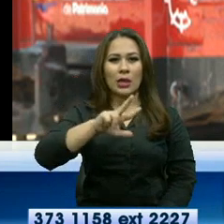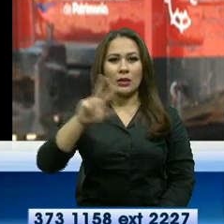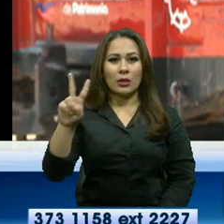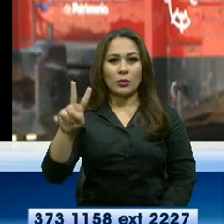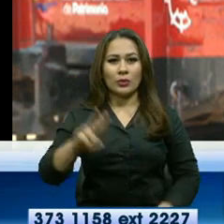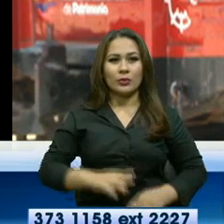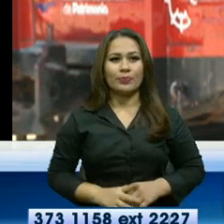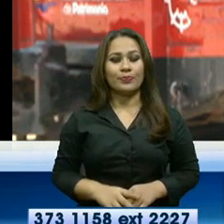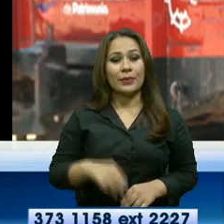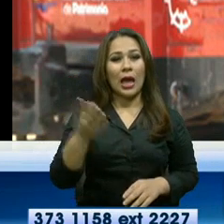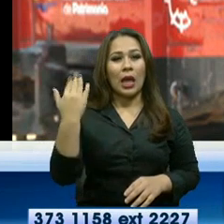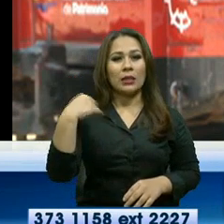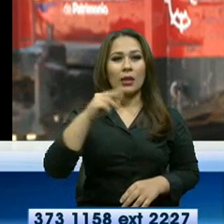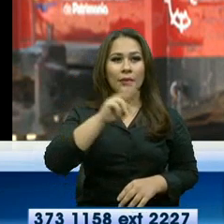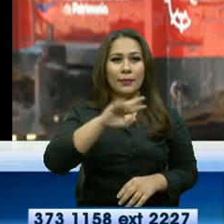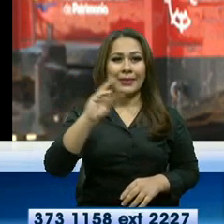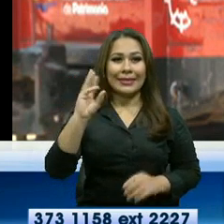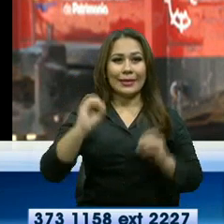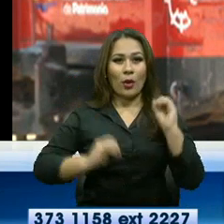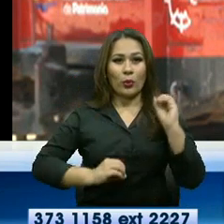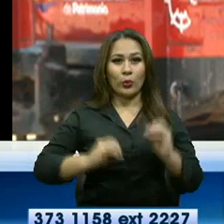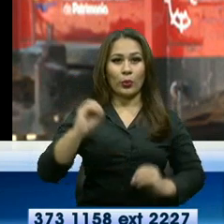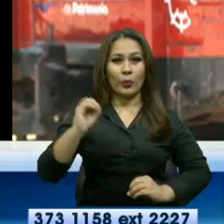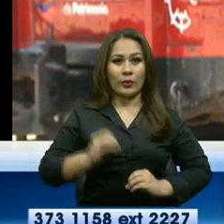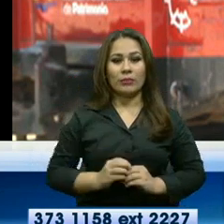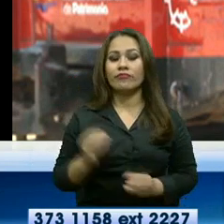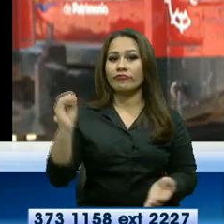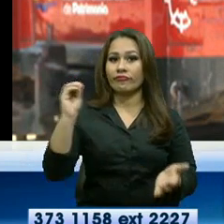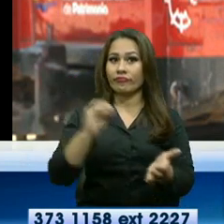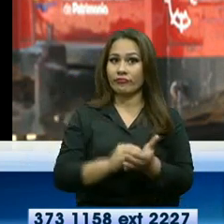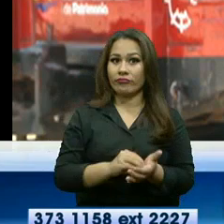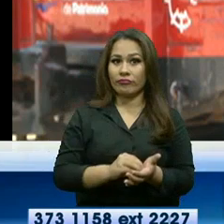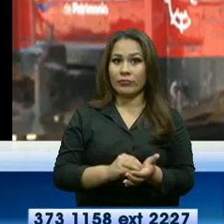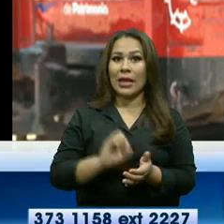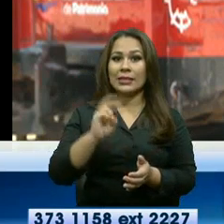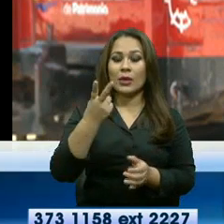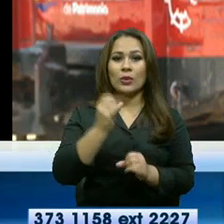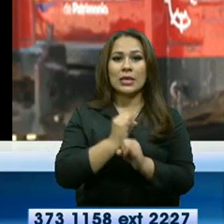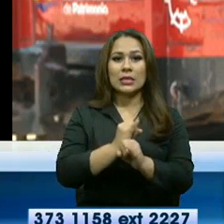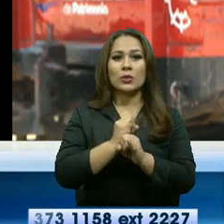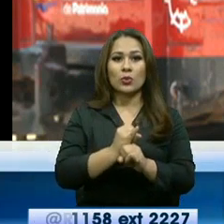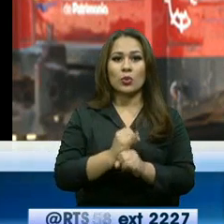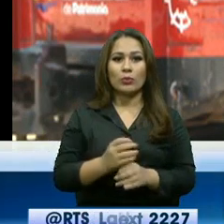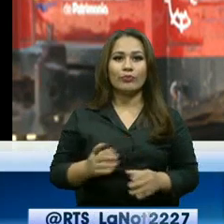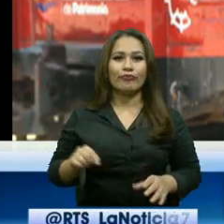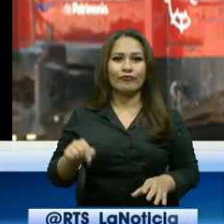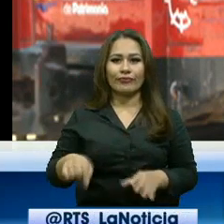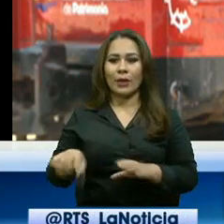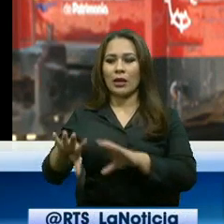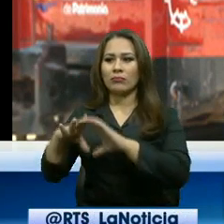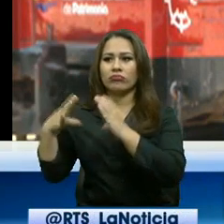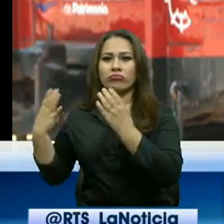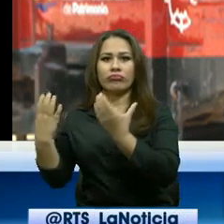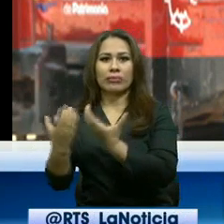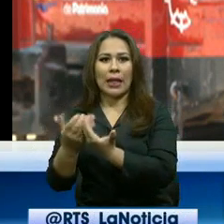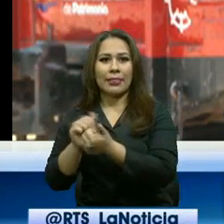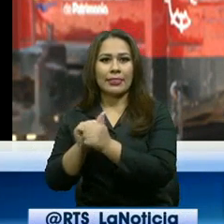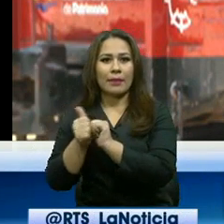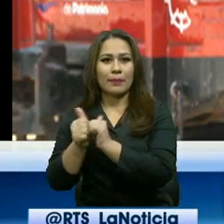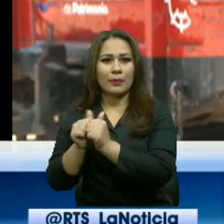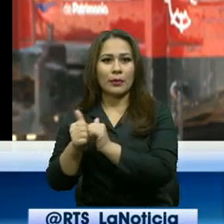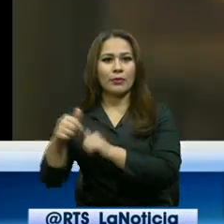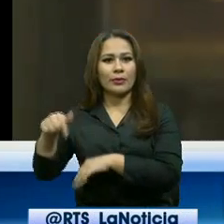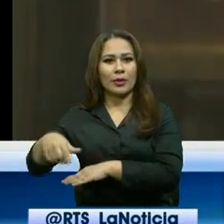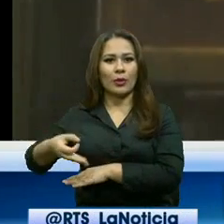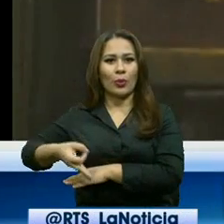1932, un 26 de octubre, se crea la segunda institución emblemática, el Circo Deportivo Ferroviario, aquí en